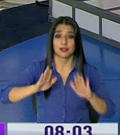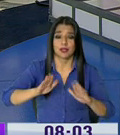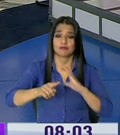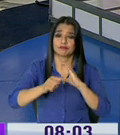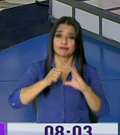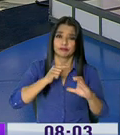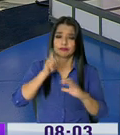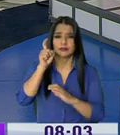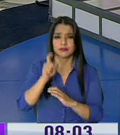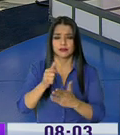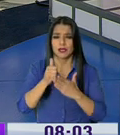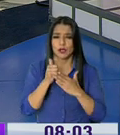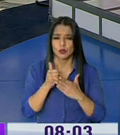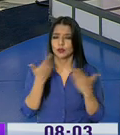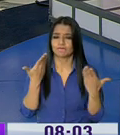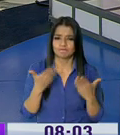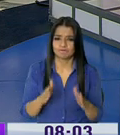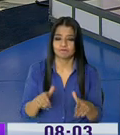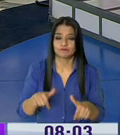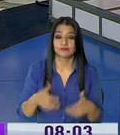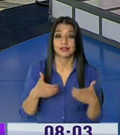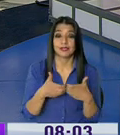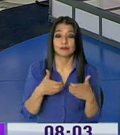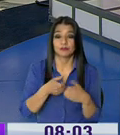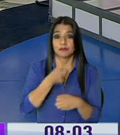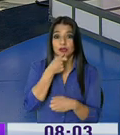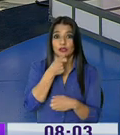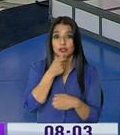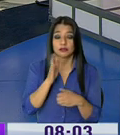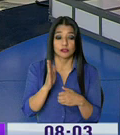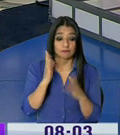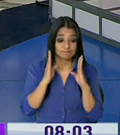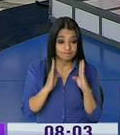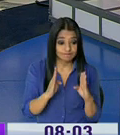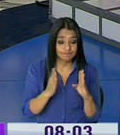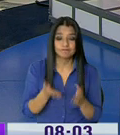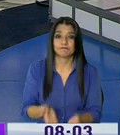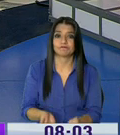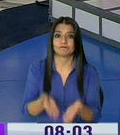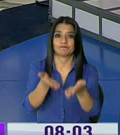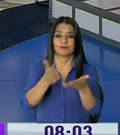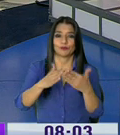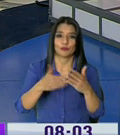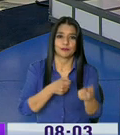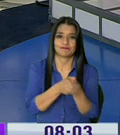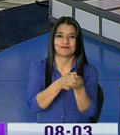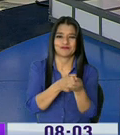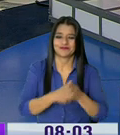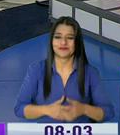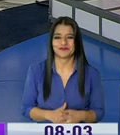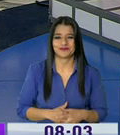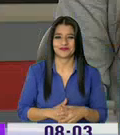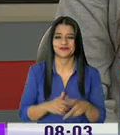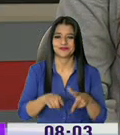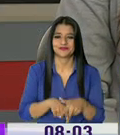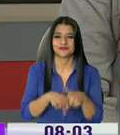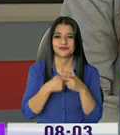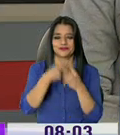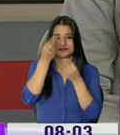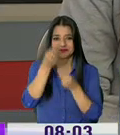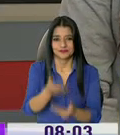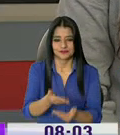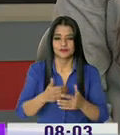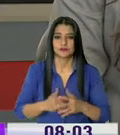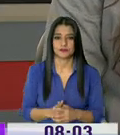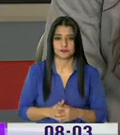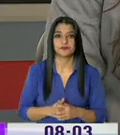ayudas. Aquí estamos presos de este equipo para escucharle y trabajar comunitariamente. Muy bien, vamos a empezar entonces con la información.